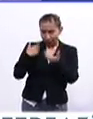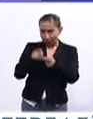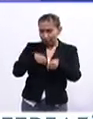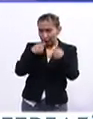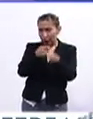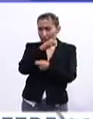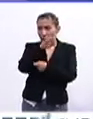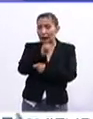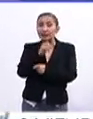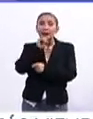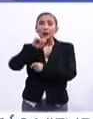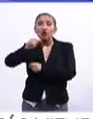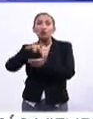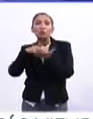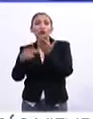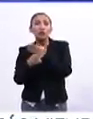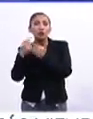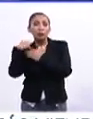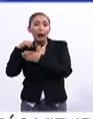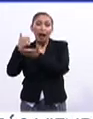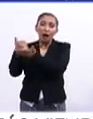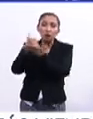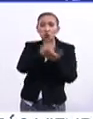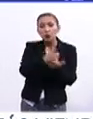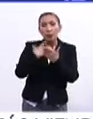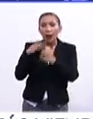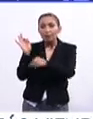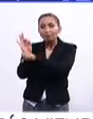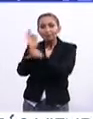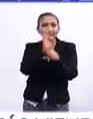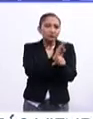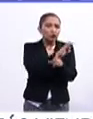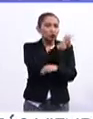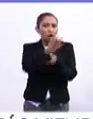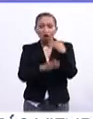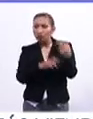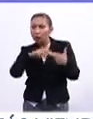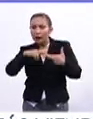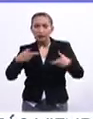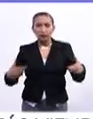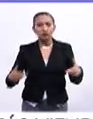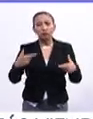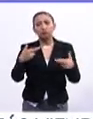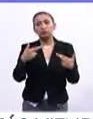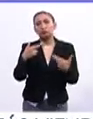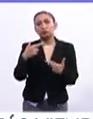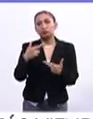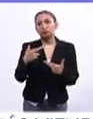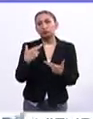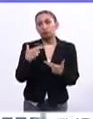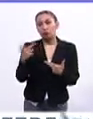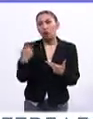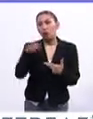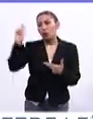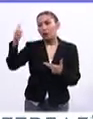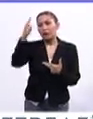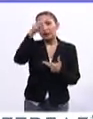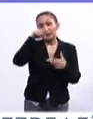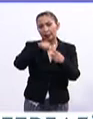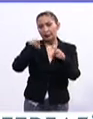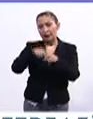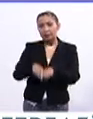y a la par proyectos de cooperación que vayan fortaleciendo todos los lazos de vinculación, ¿no? con las